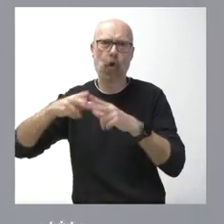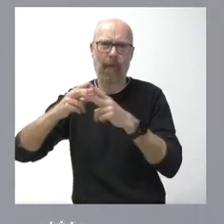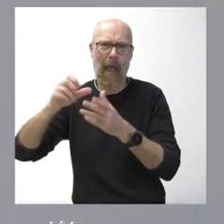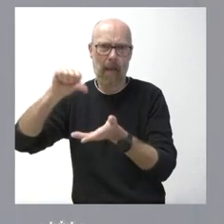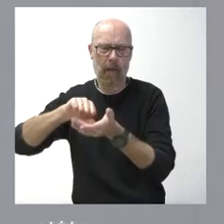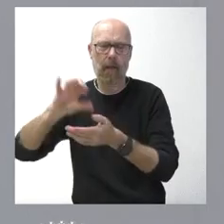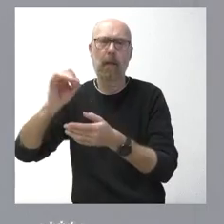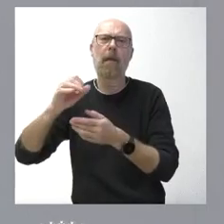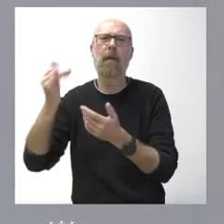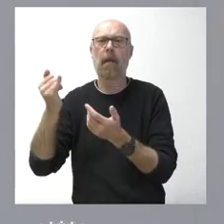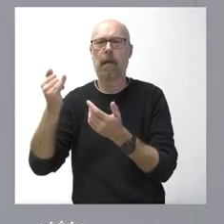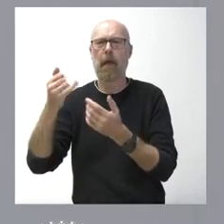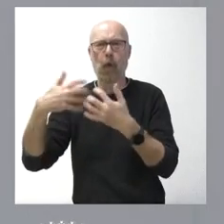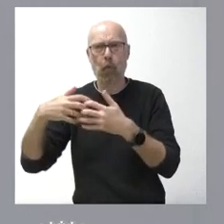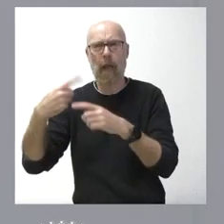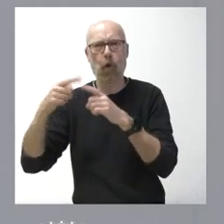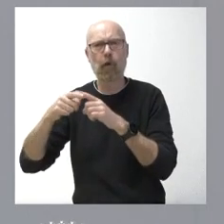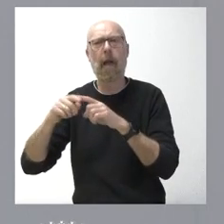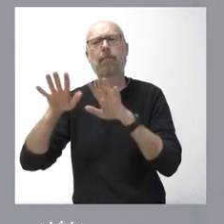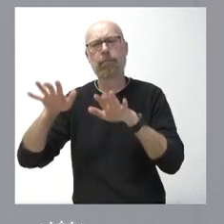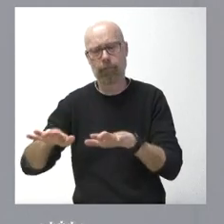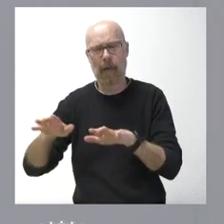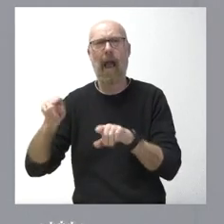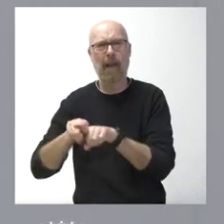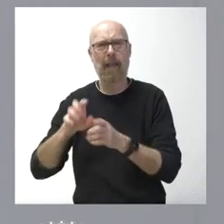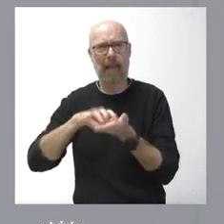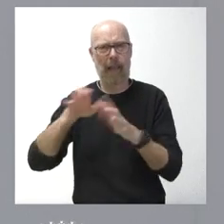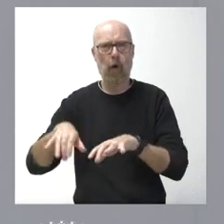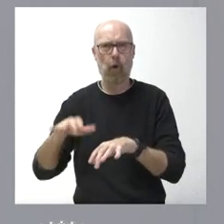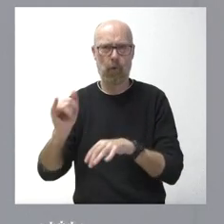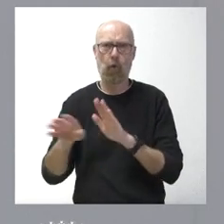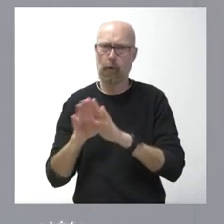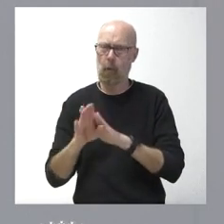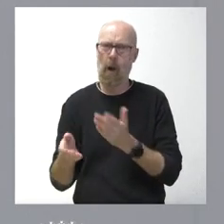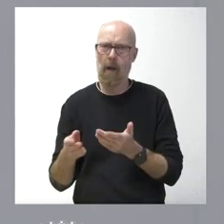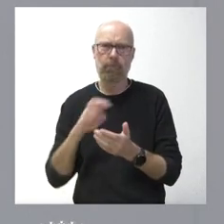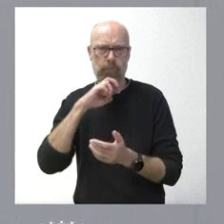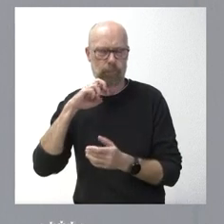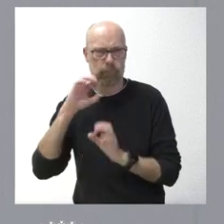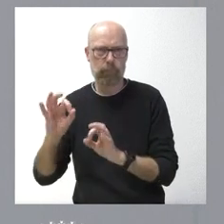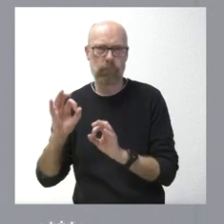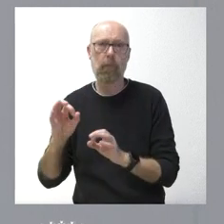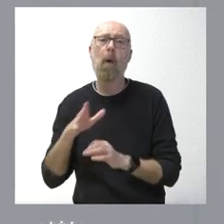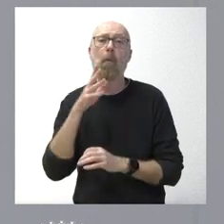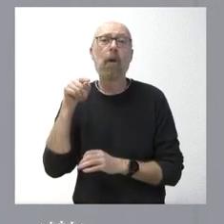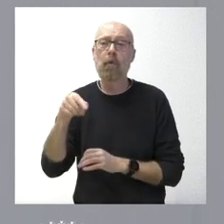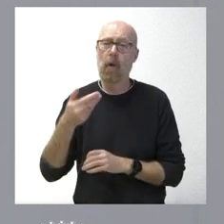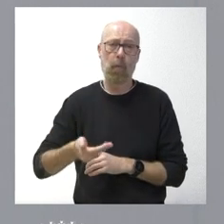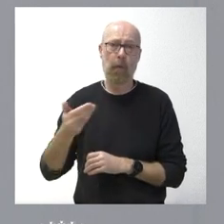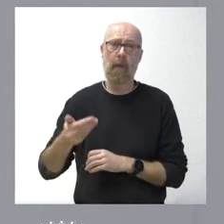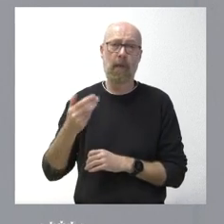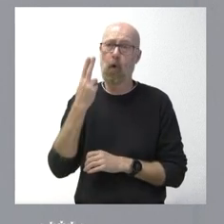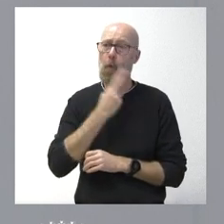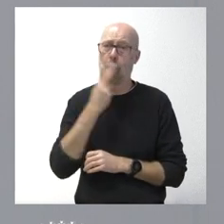Autónoma la sede social de Renault España sa para nosotros Eso es lo importante el compromiso que ha habido siempre y esta voluntad de